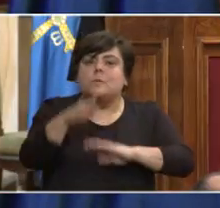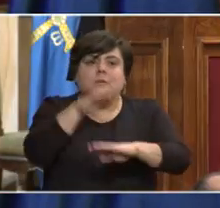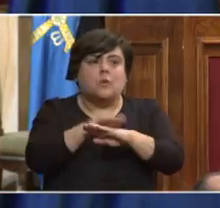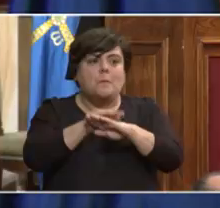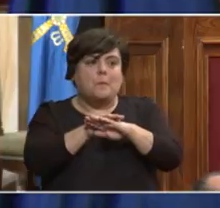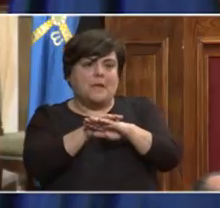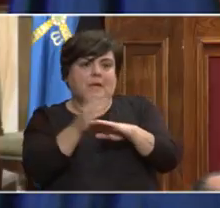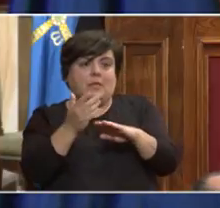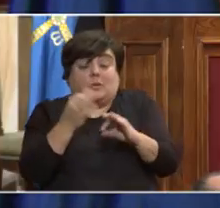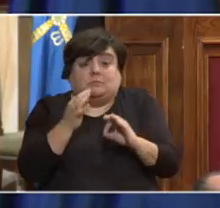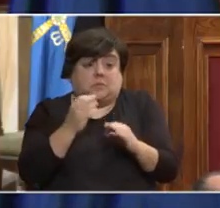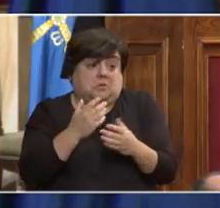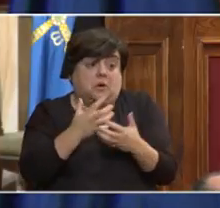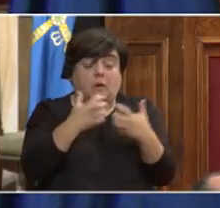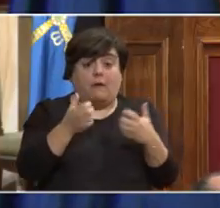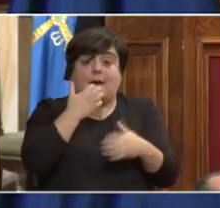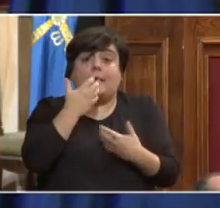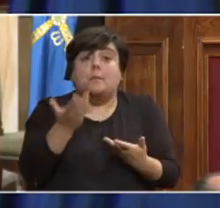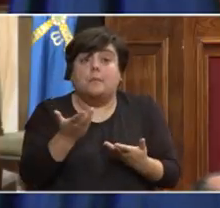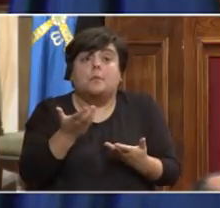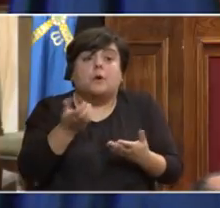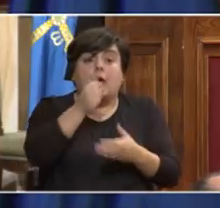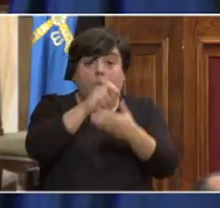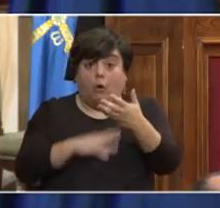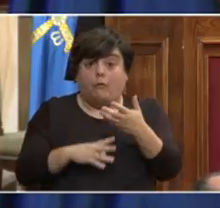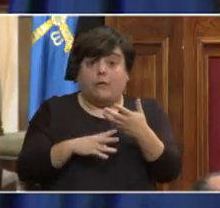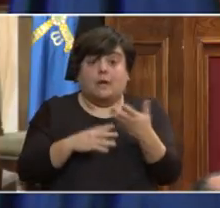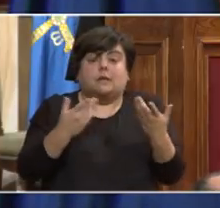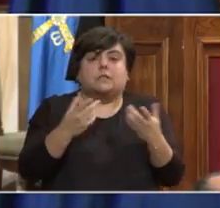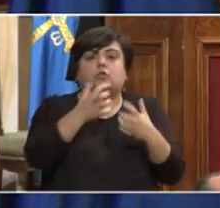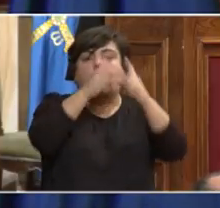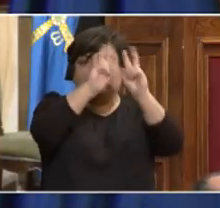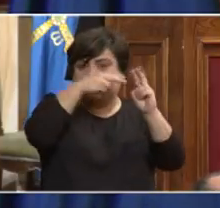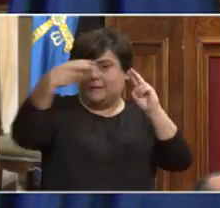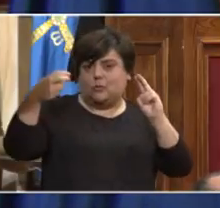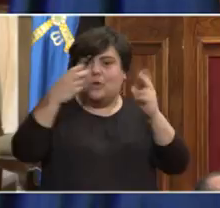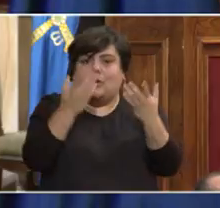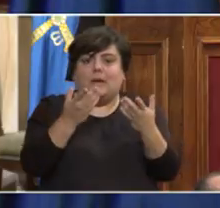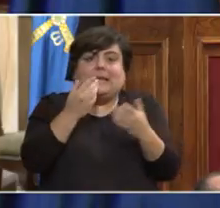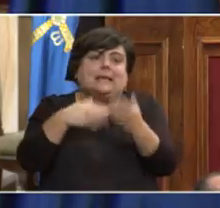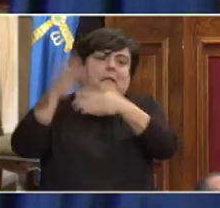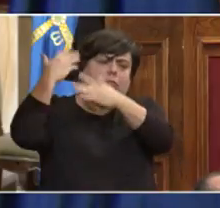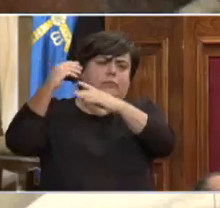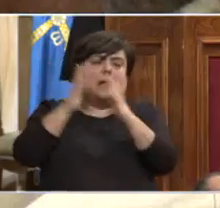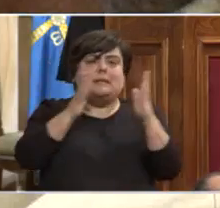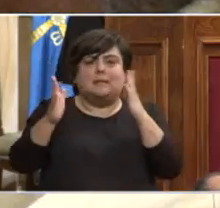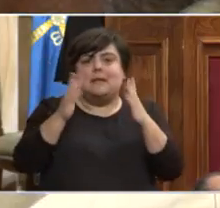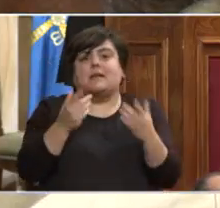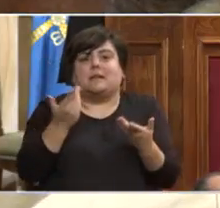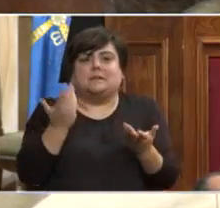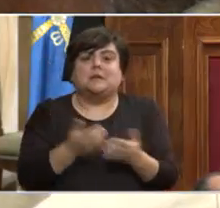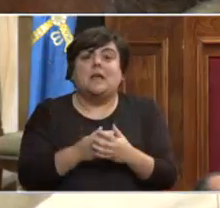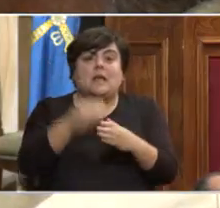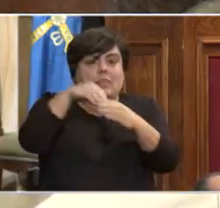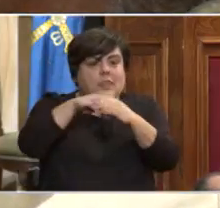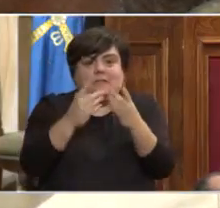preestablecidas. Muestra de ello es su célebre obra Cantata del adelantado don Rodrigo Díaz de Carreras, de sus hazañas en tierra de Indias, de los singulares acontecimientos en que se vio